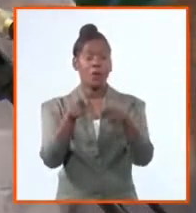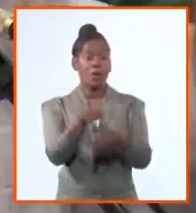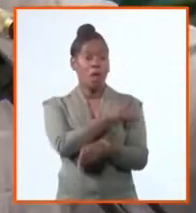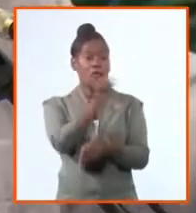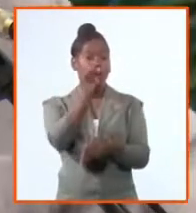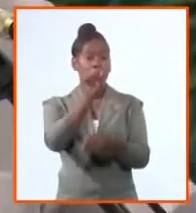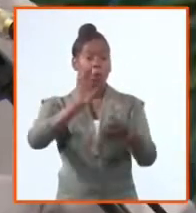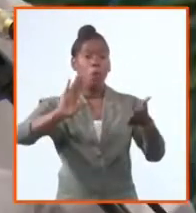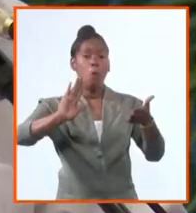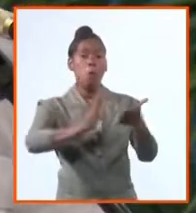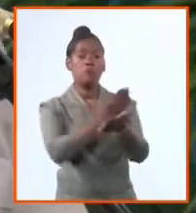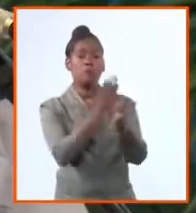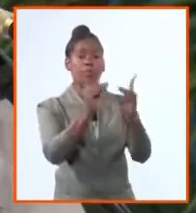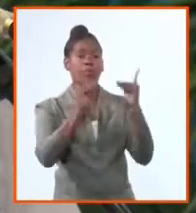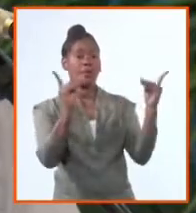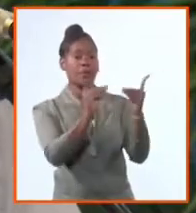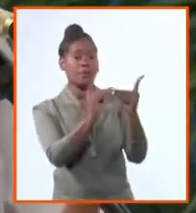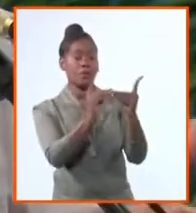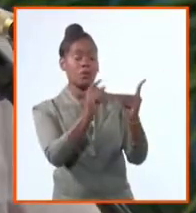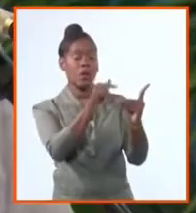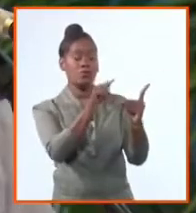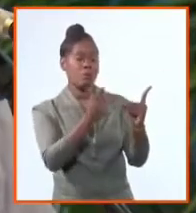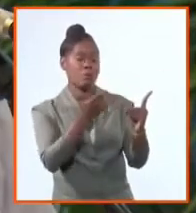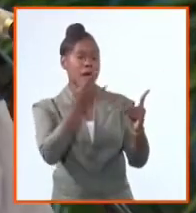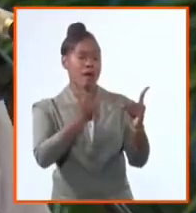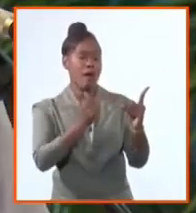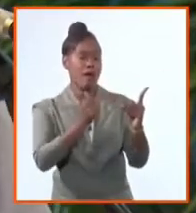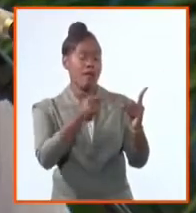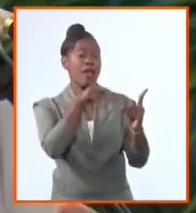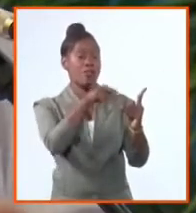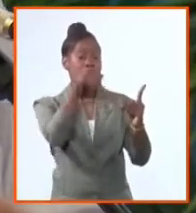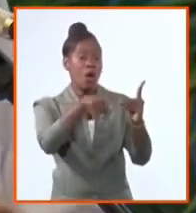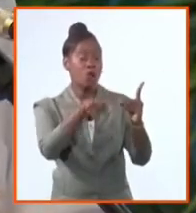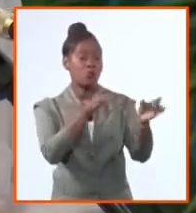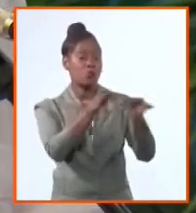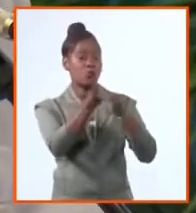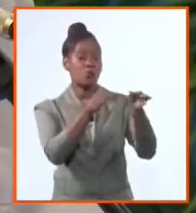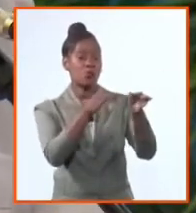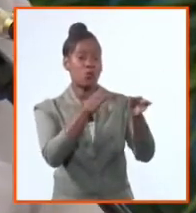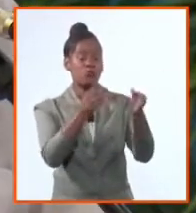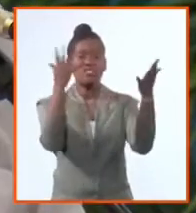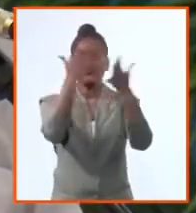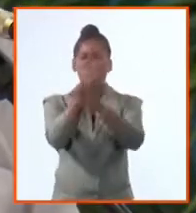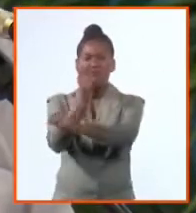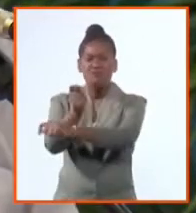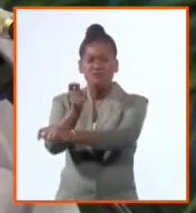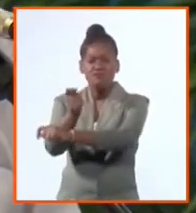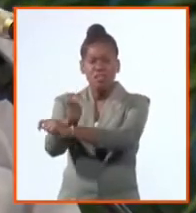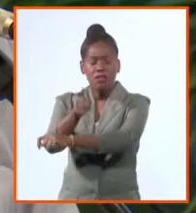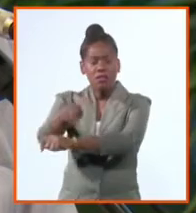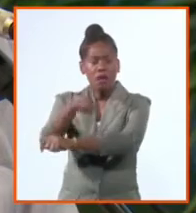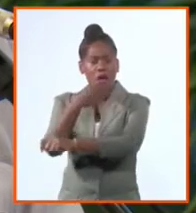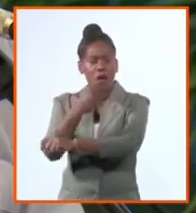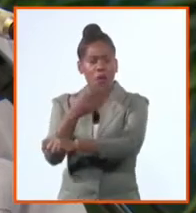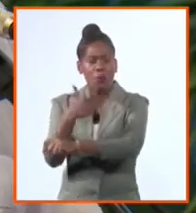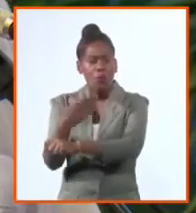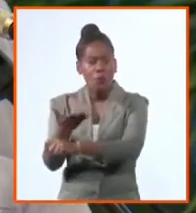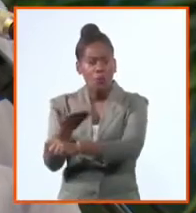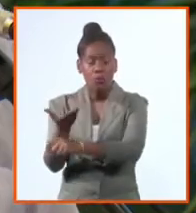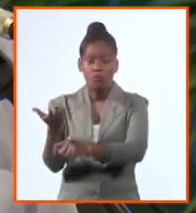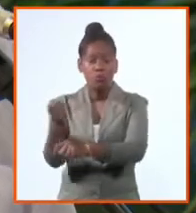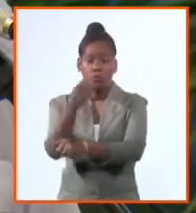qué se traduce? En errores, compañeros, errores. Nosotros estamos atravesando una fase muy compleja en este